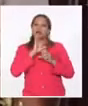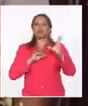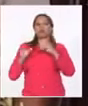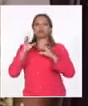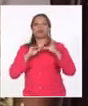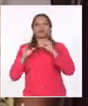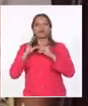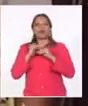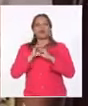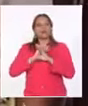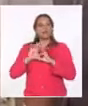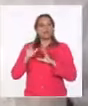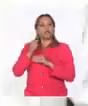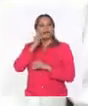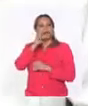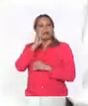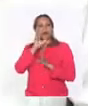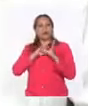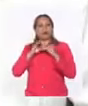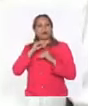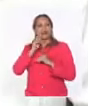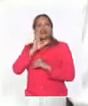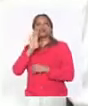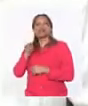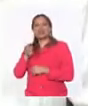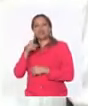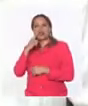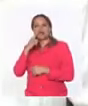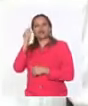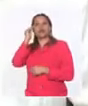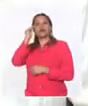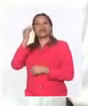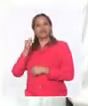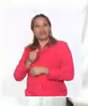Y cuando terminaba la conversación decía, ¿viste cómo aprendimos?